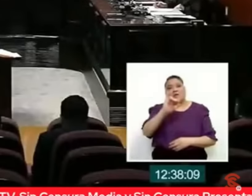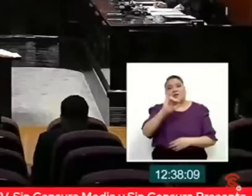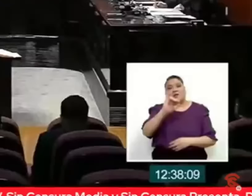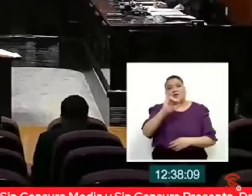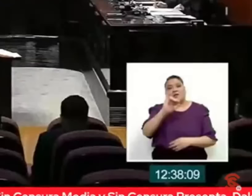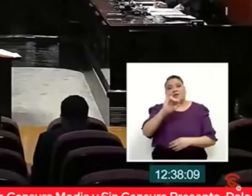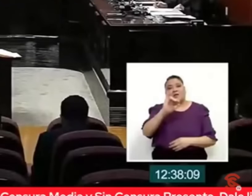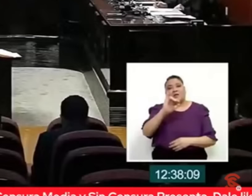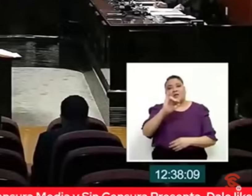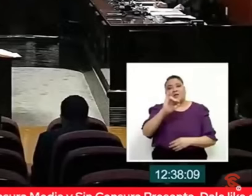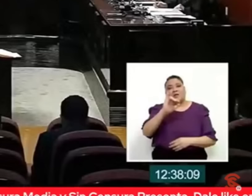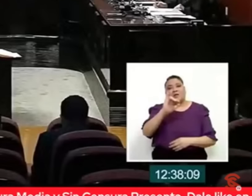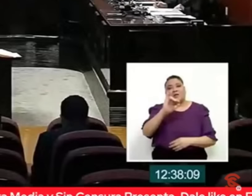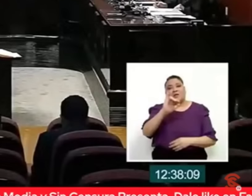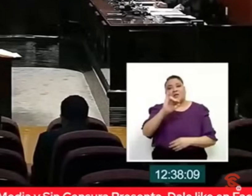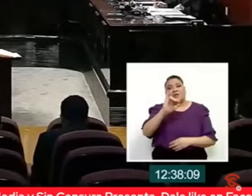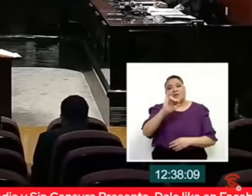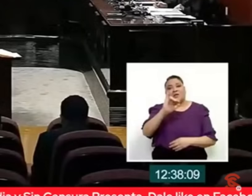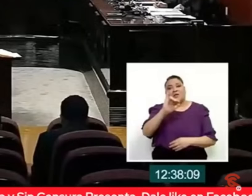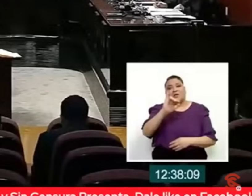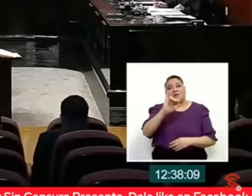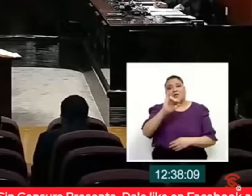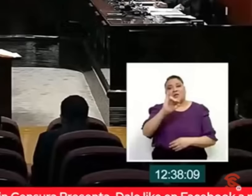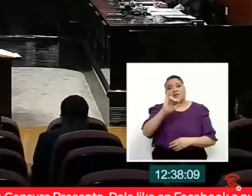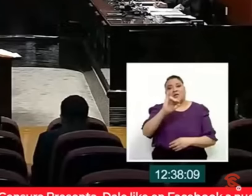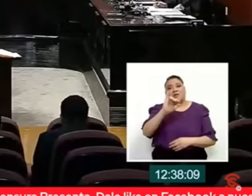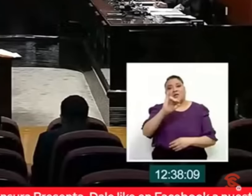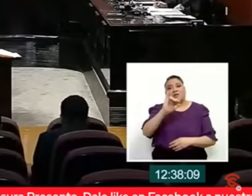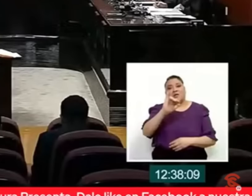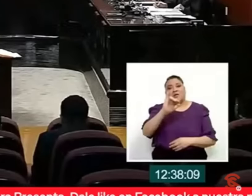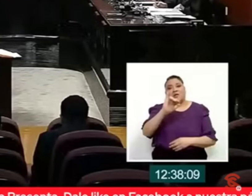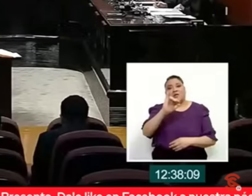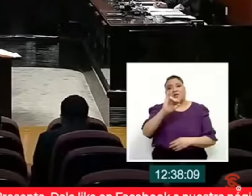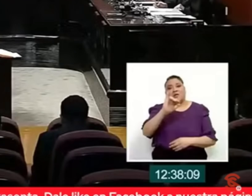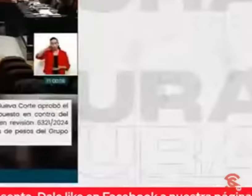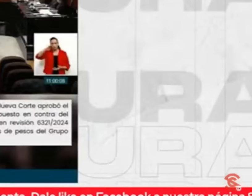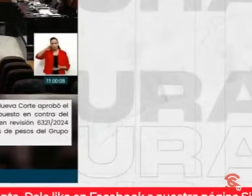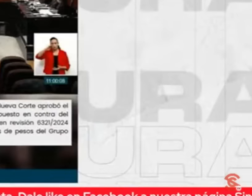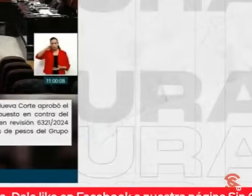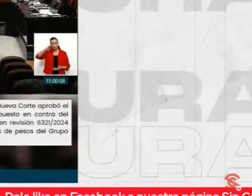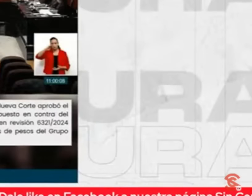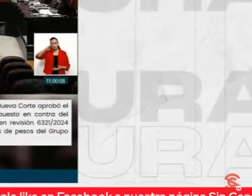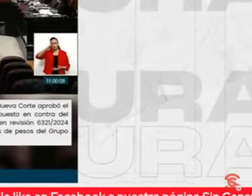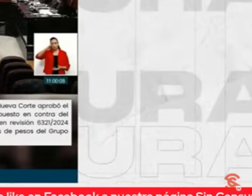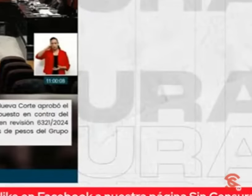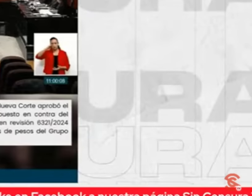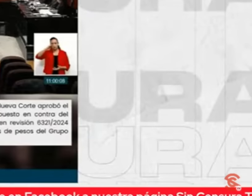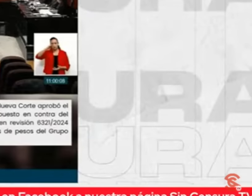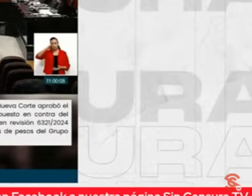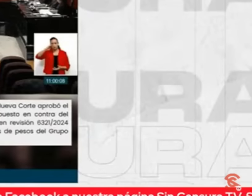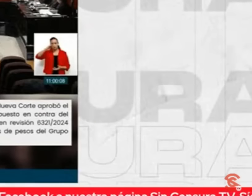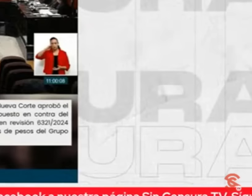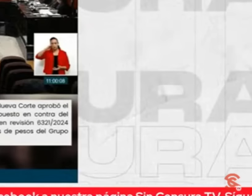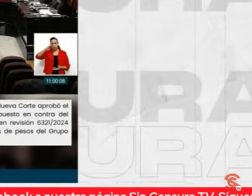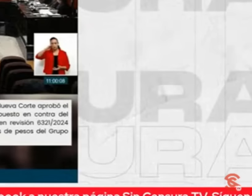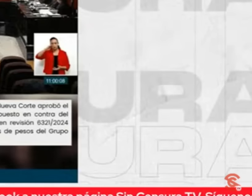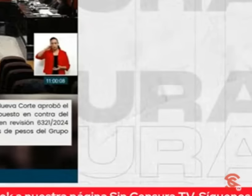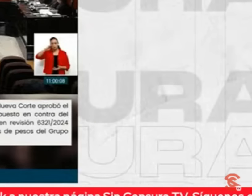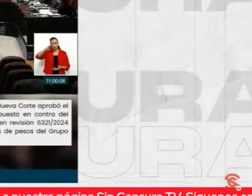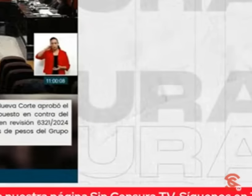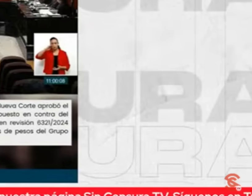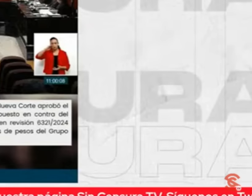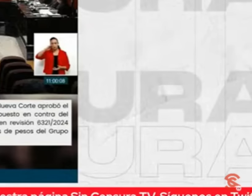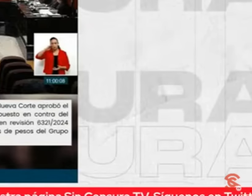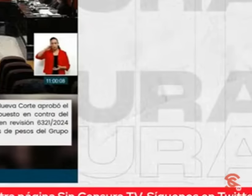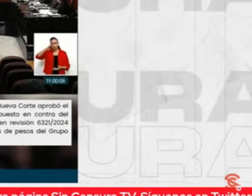asuntos repetitivos sobre cuestiones fiscales. Y el desechamiento de este amparo tiene que ver con eso, que no planteaba